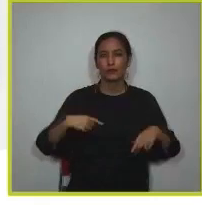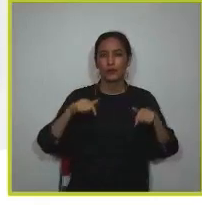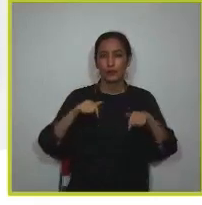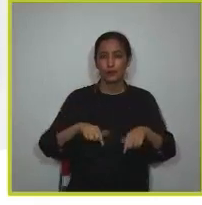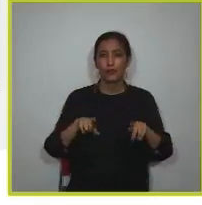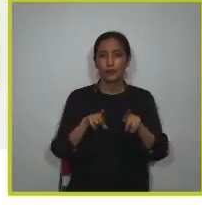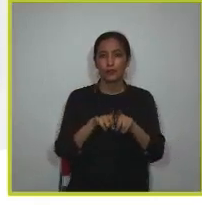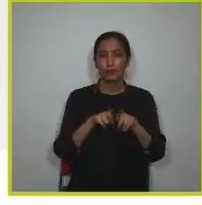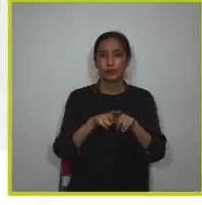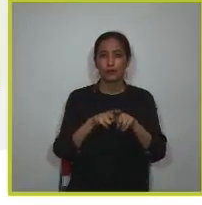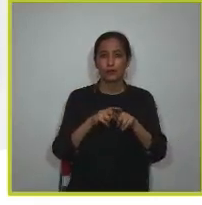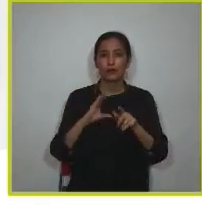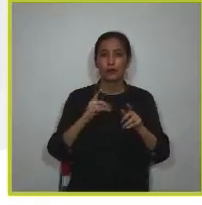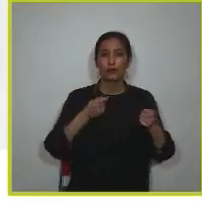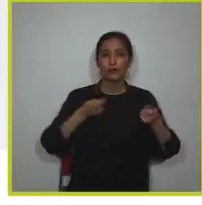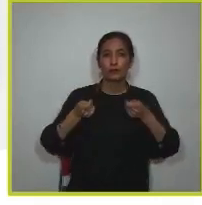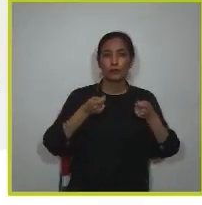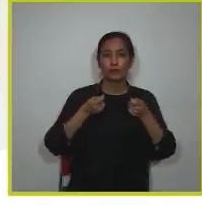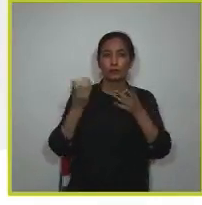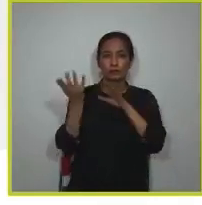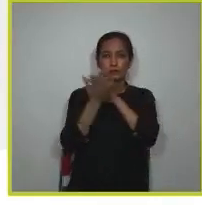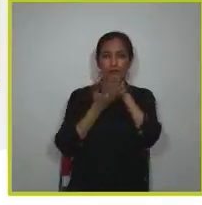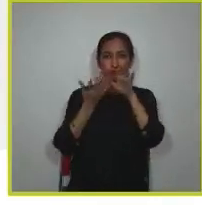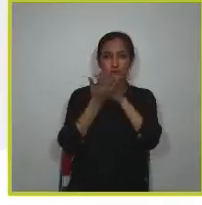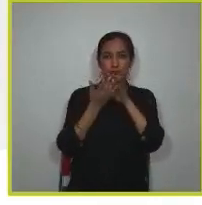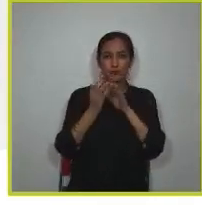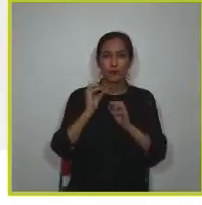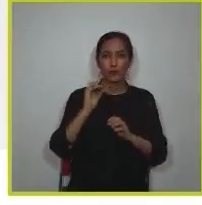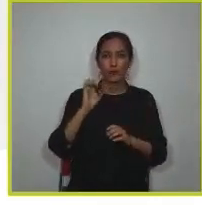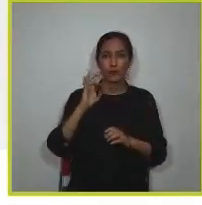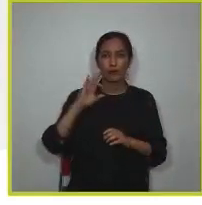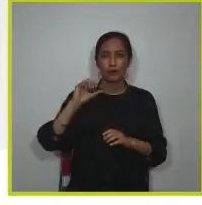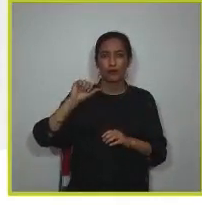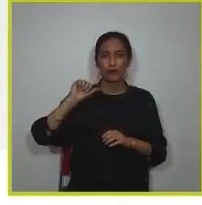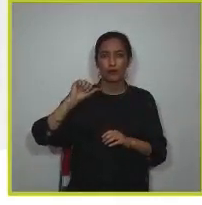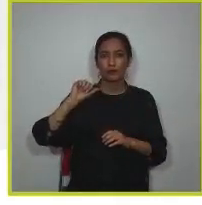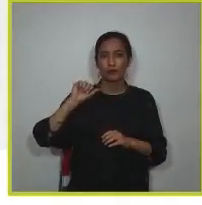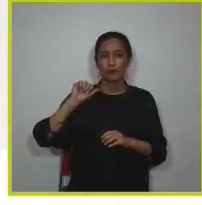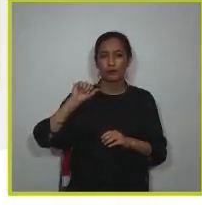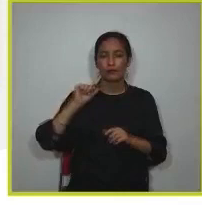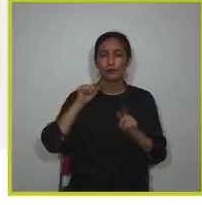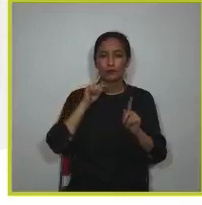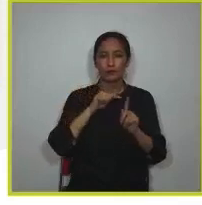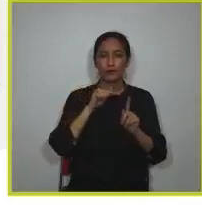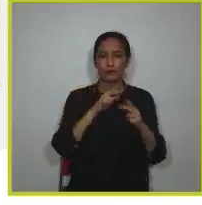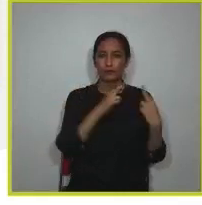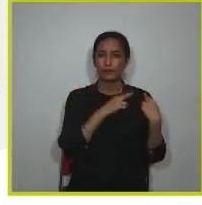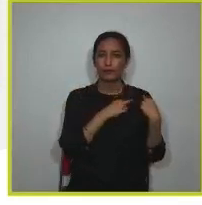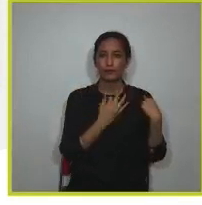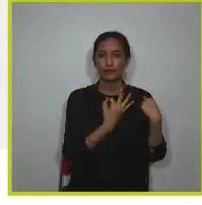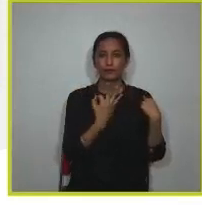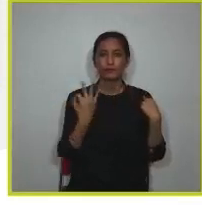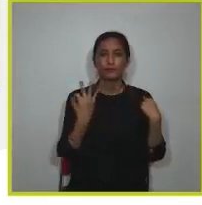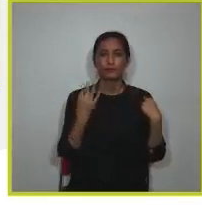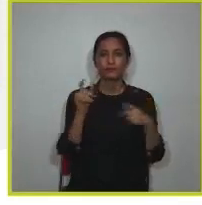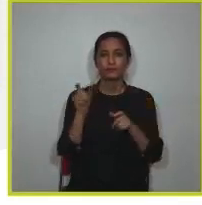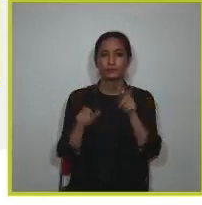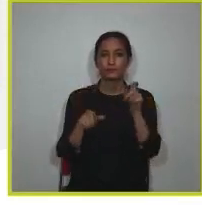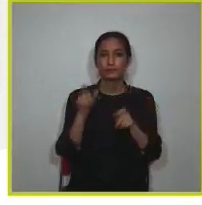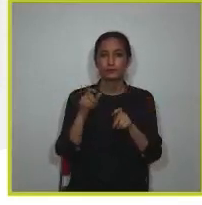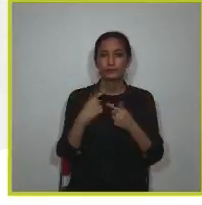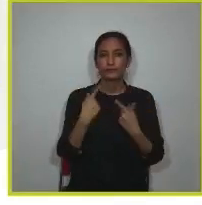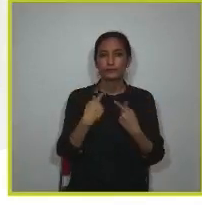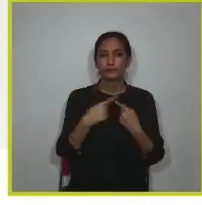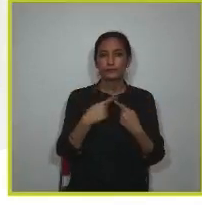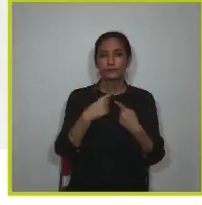desempeña como coordinadora de gestión socioambiental de la UEFA ella va a estar acompañada por tres importantes panelistas el